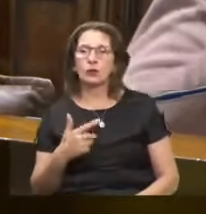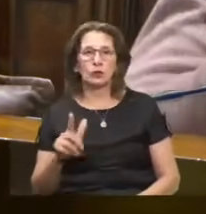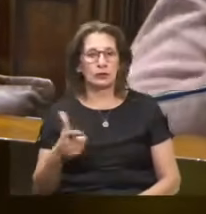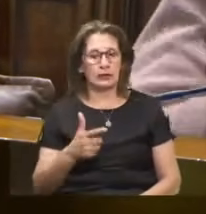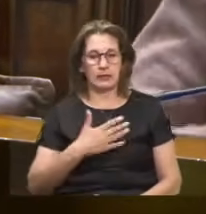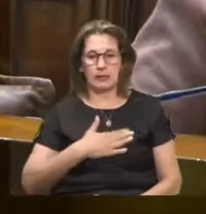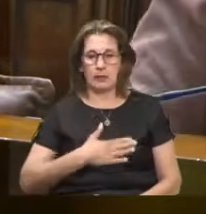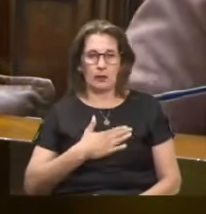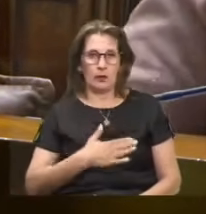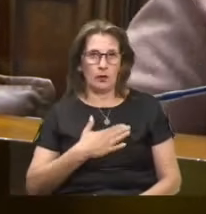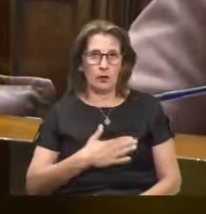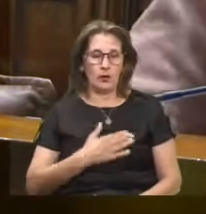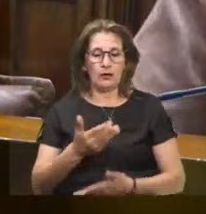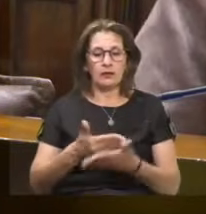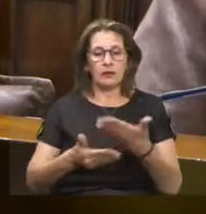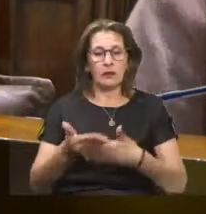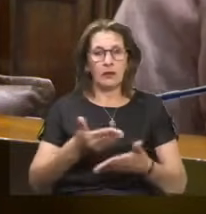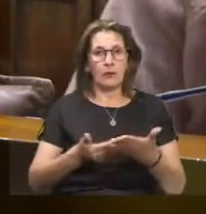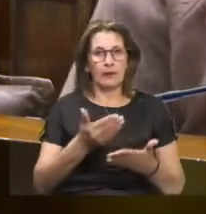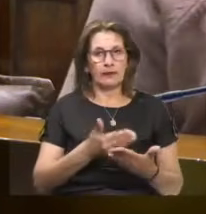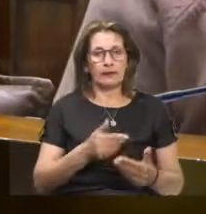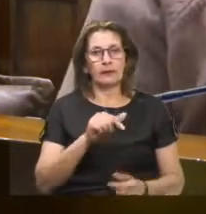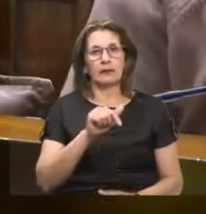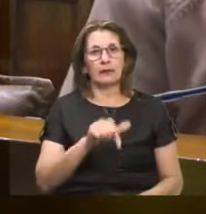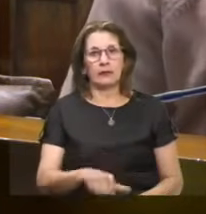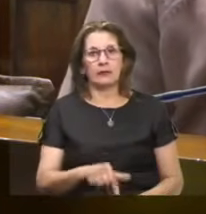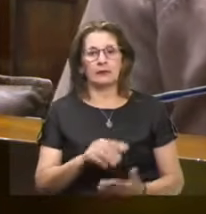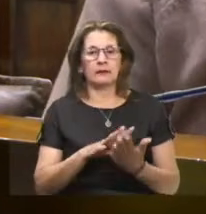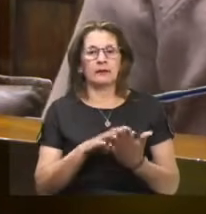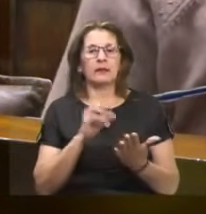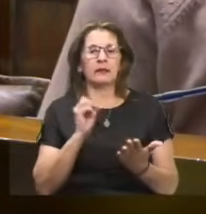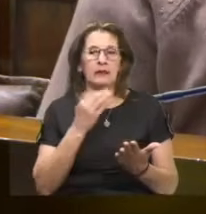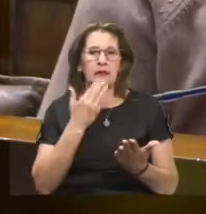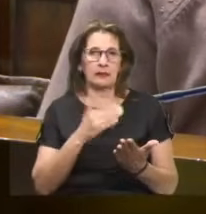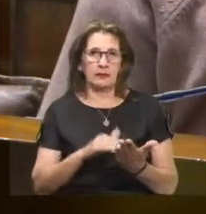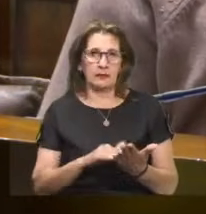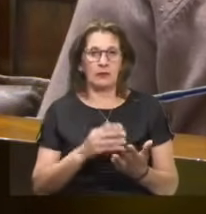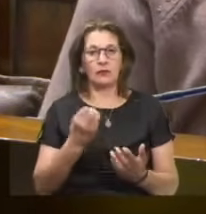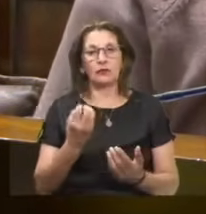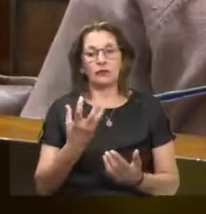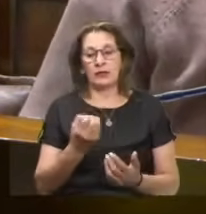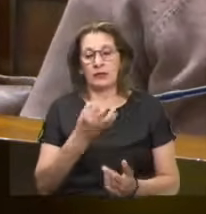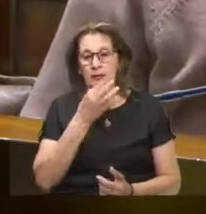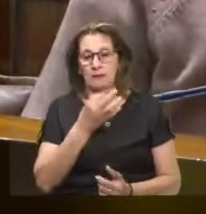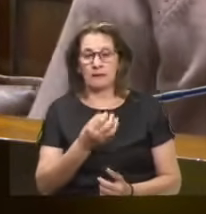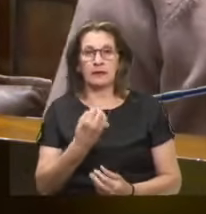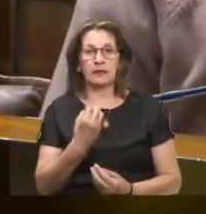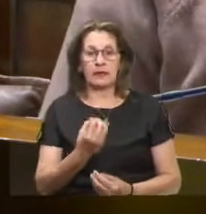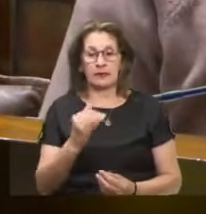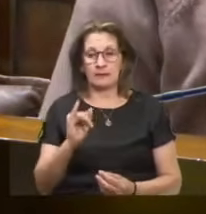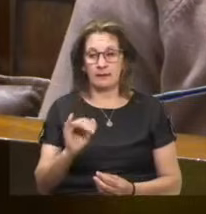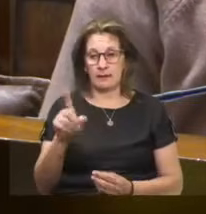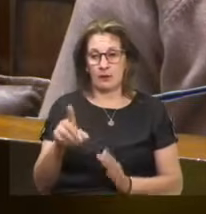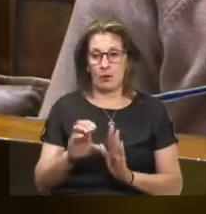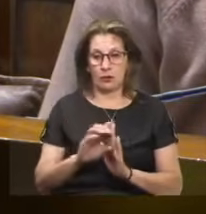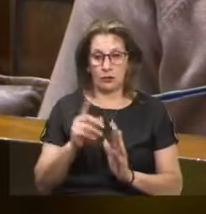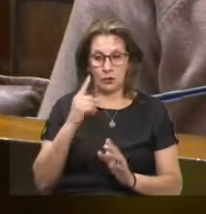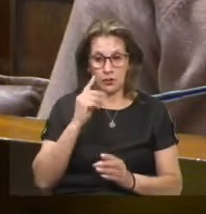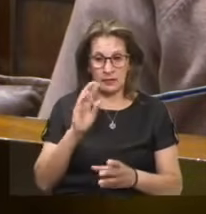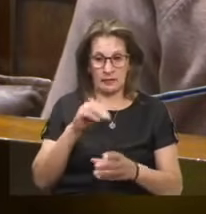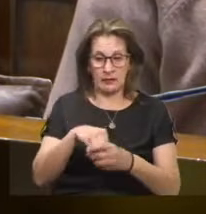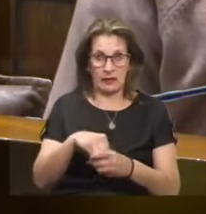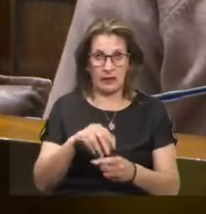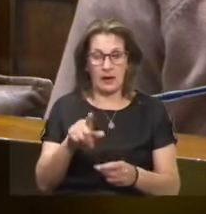honor de compartir esta interpretación. Es decir, Si el constituyente ingresó en